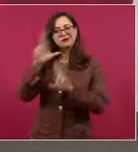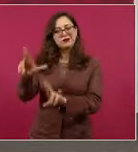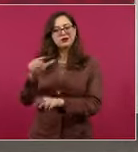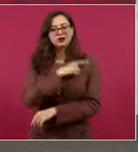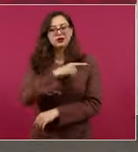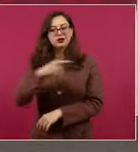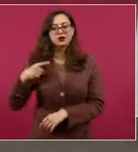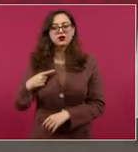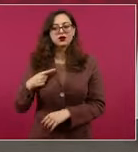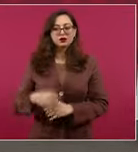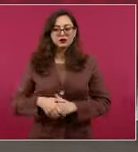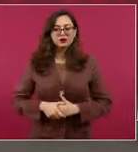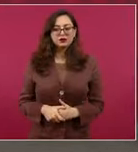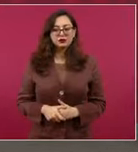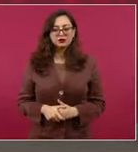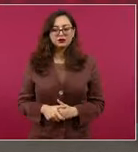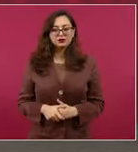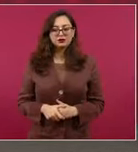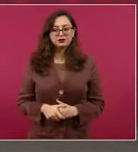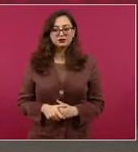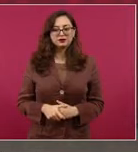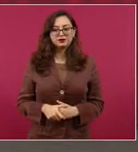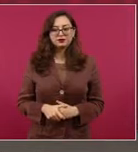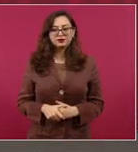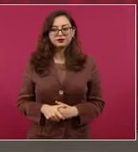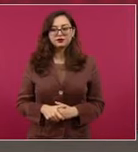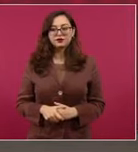y nos debemos de dar